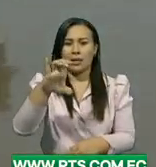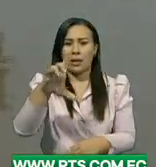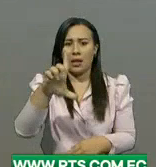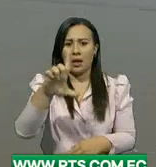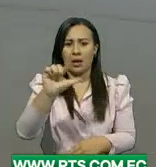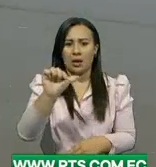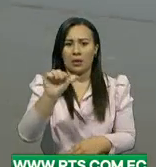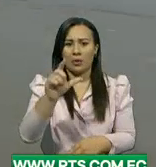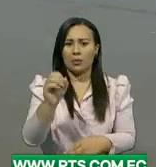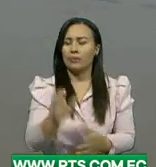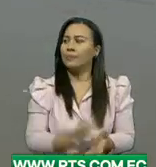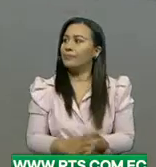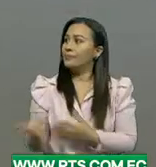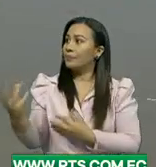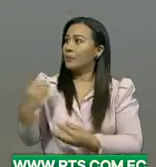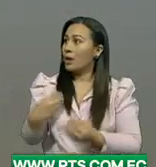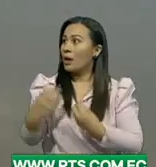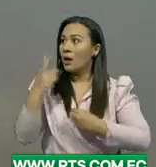mayor